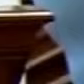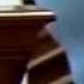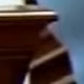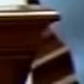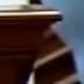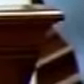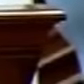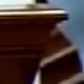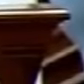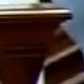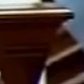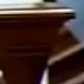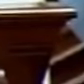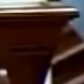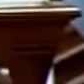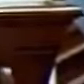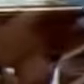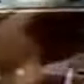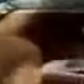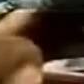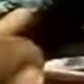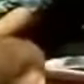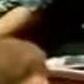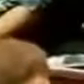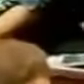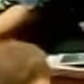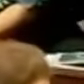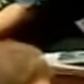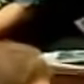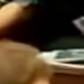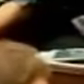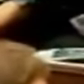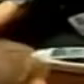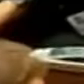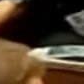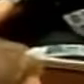la batalla a quienes somos hombres públicos y que tenemos responsabilidades públicas.